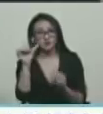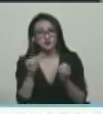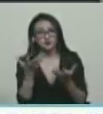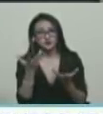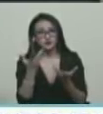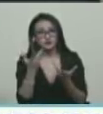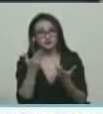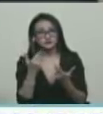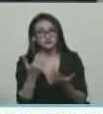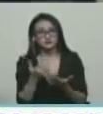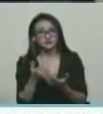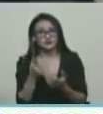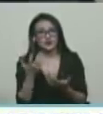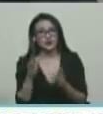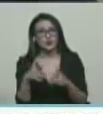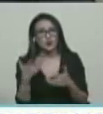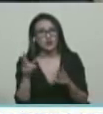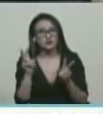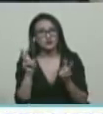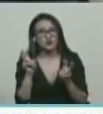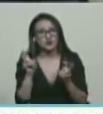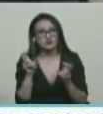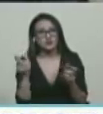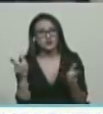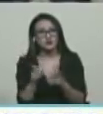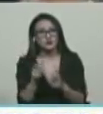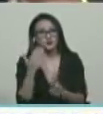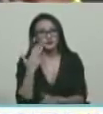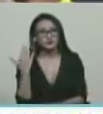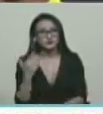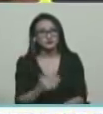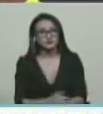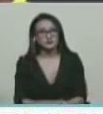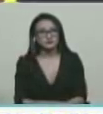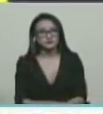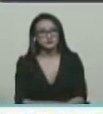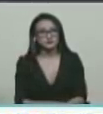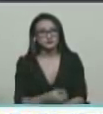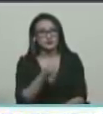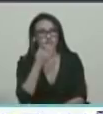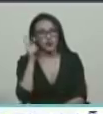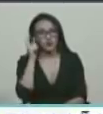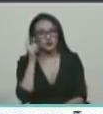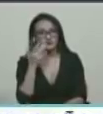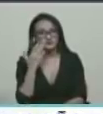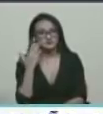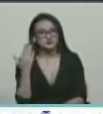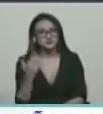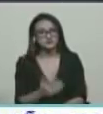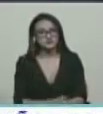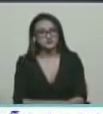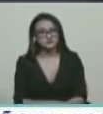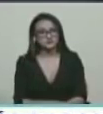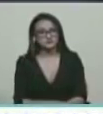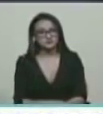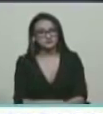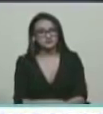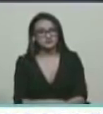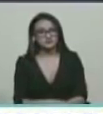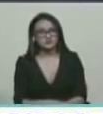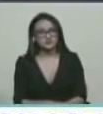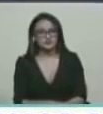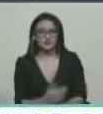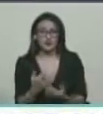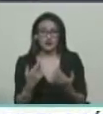momento. Nos gustaría conocer los temas abordados en esta reunión. Sí, bueno, buenos días. Bueno, no, nuestras relaciones